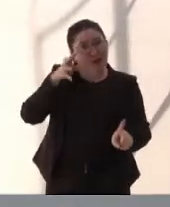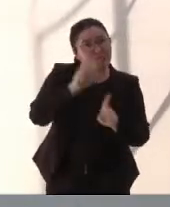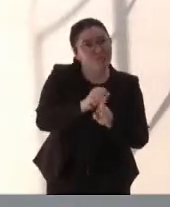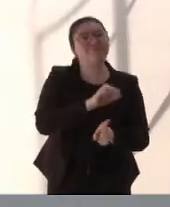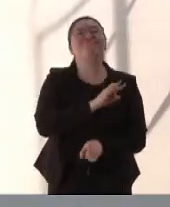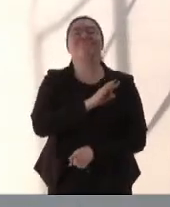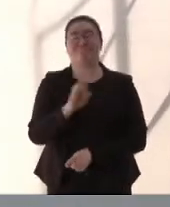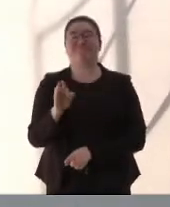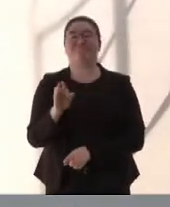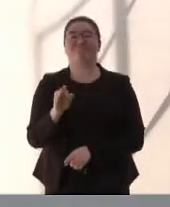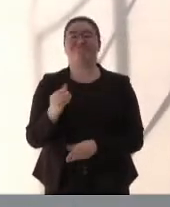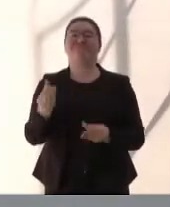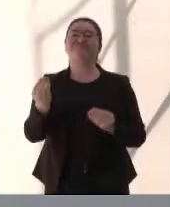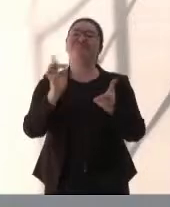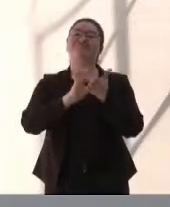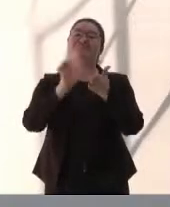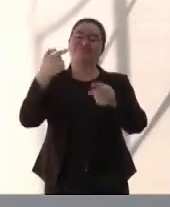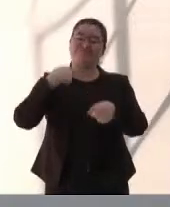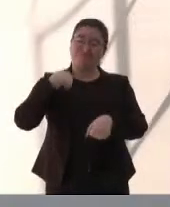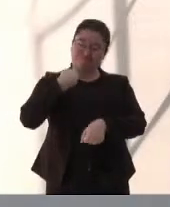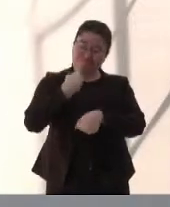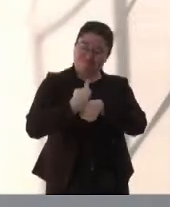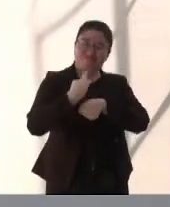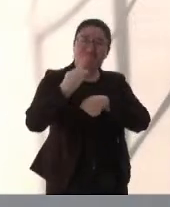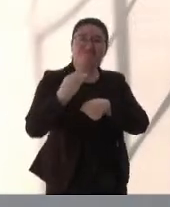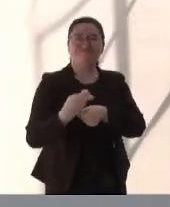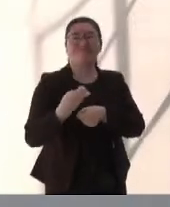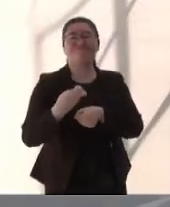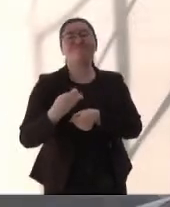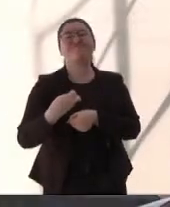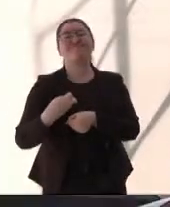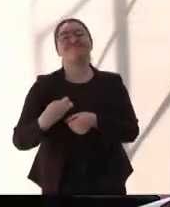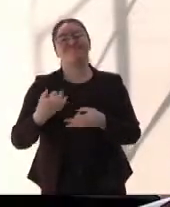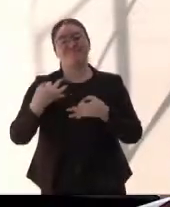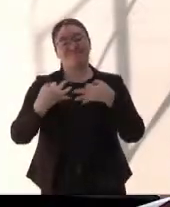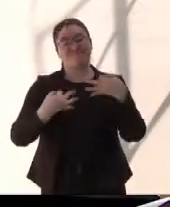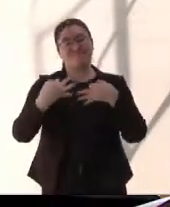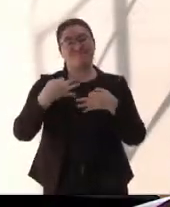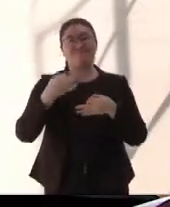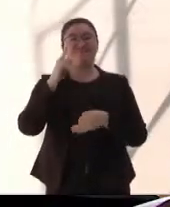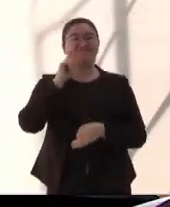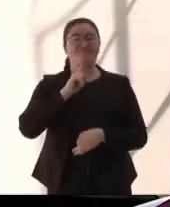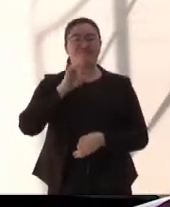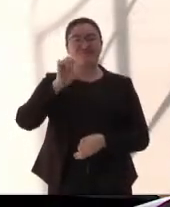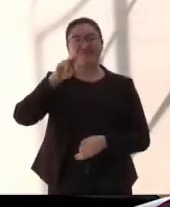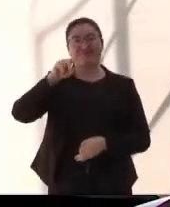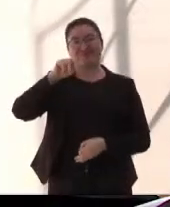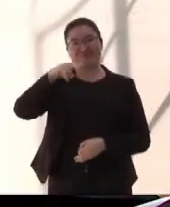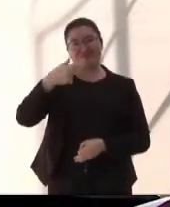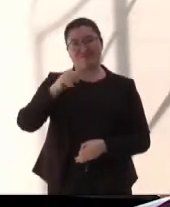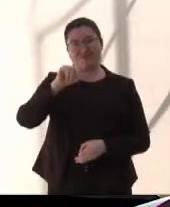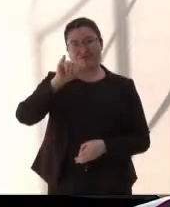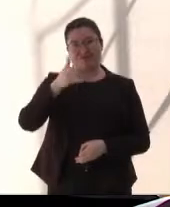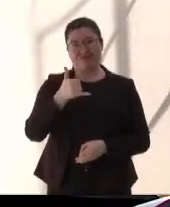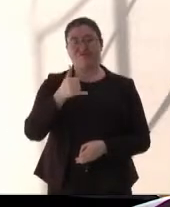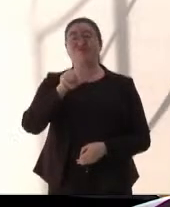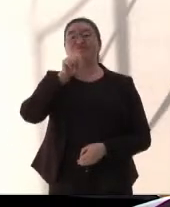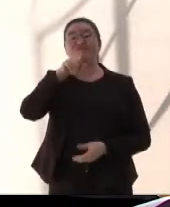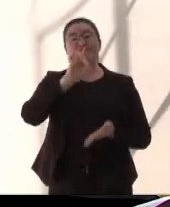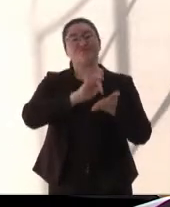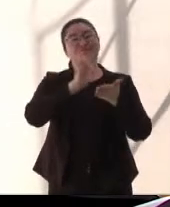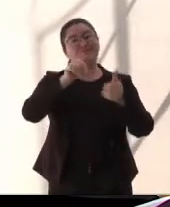compromiso. Muchas gracias por la invitación a la fiscal Ernestina Godoy y muchas gracias a ustedes por